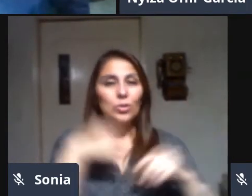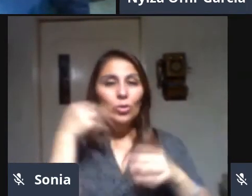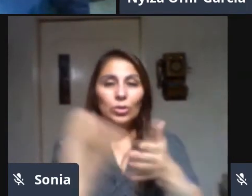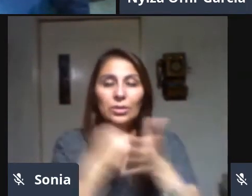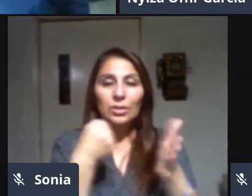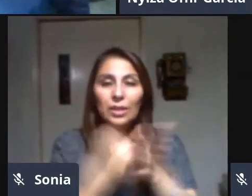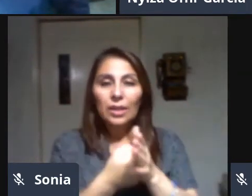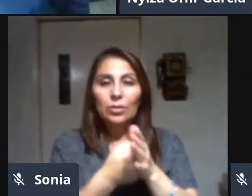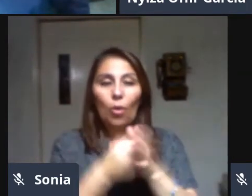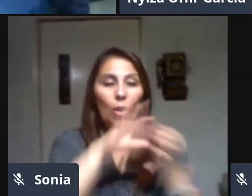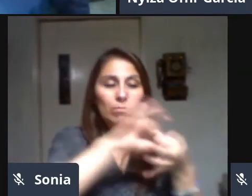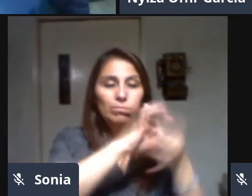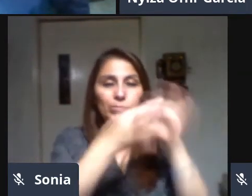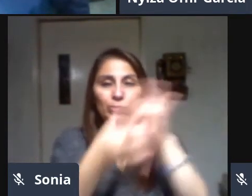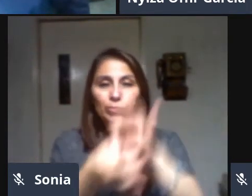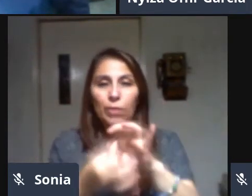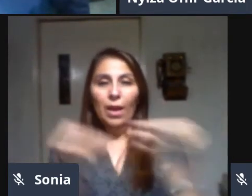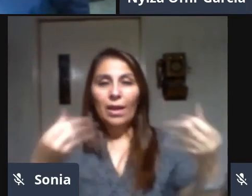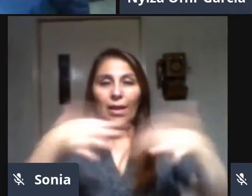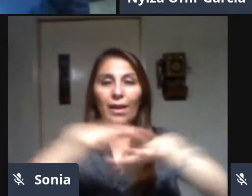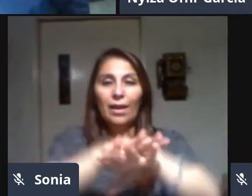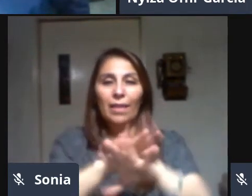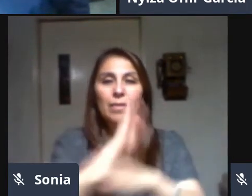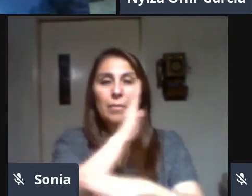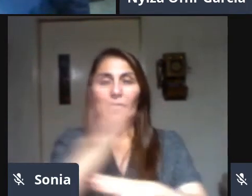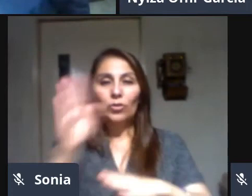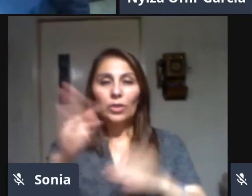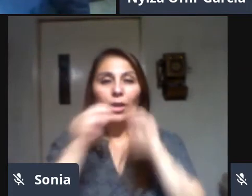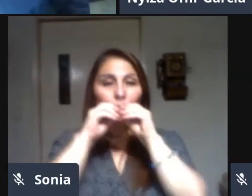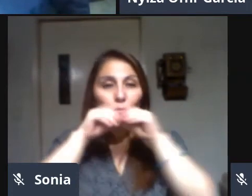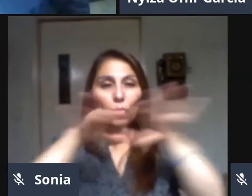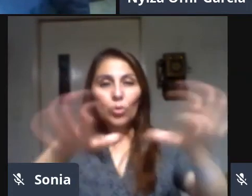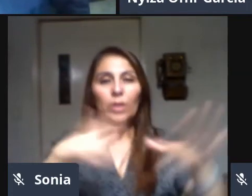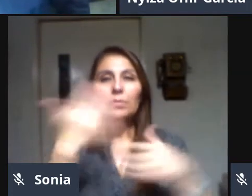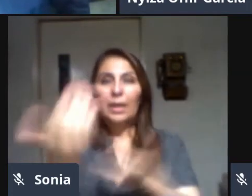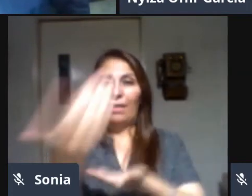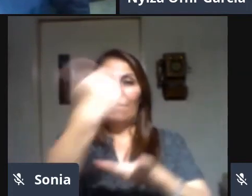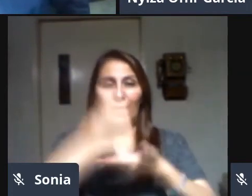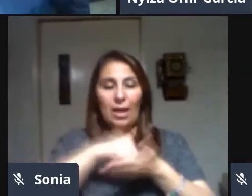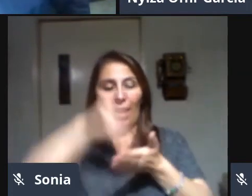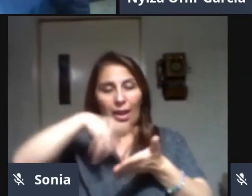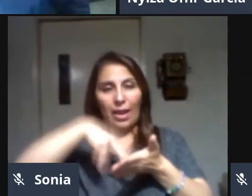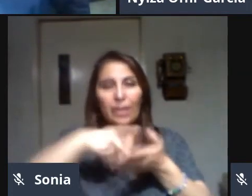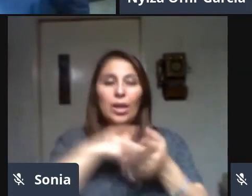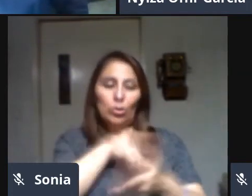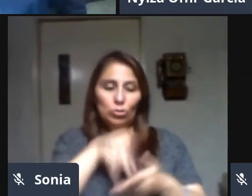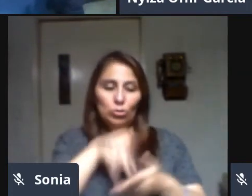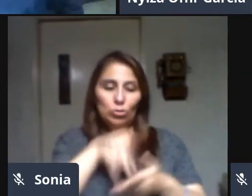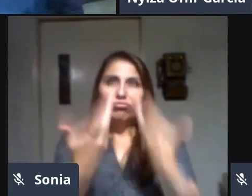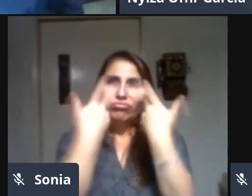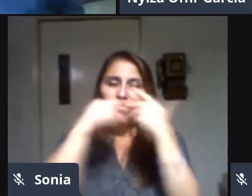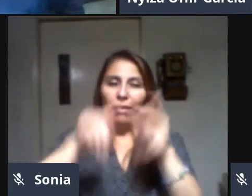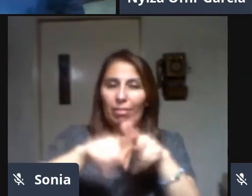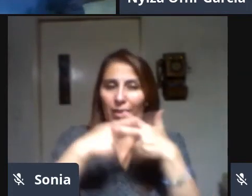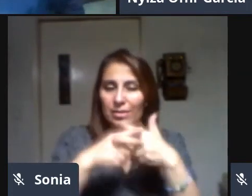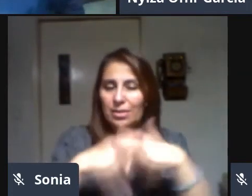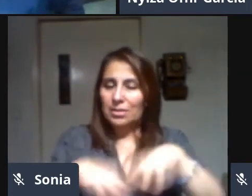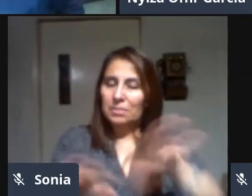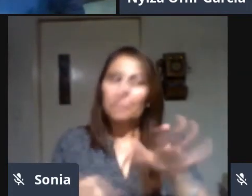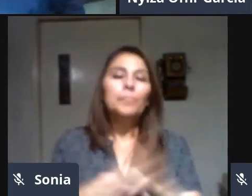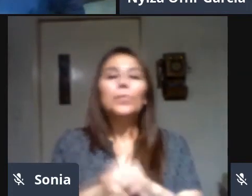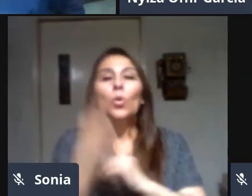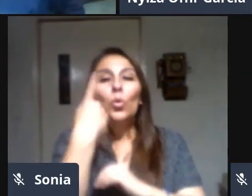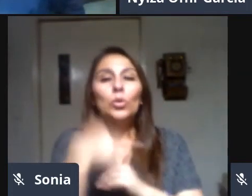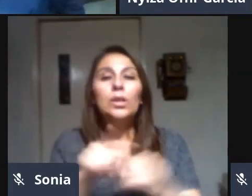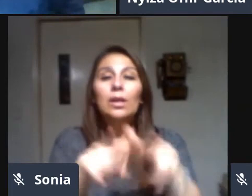la red de bibliotecas públicas para que vayan y les lean ya nosotros también nos dan talleres y una vez nos hicieron un taller muy